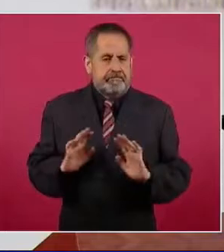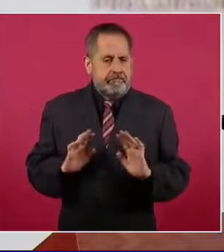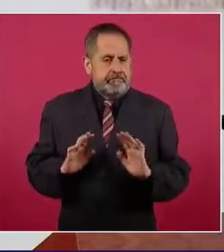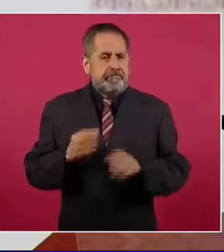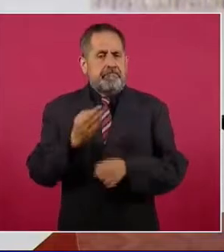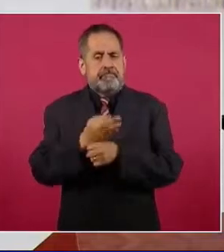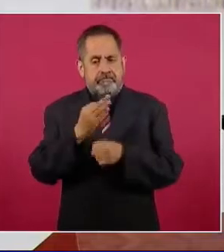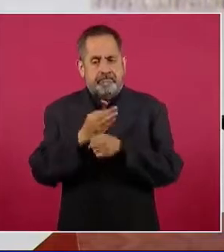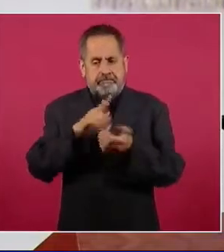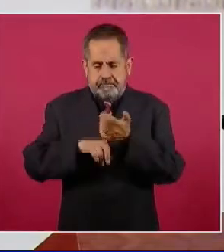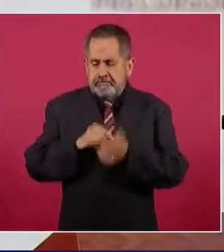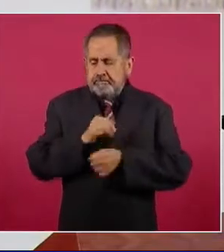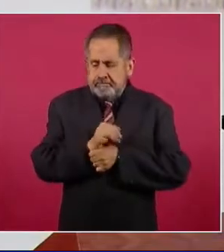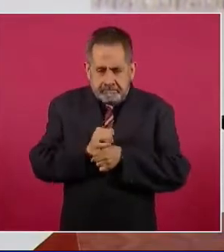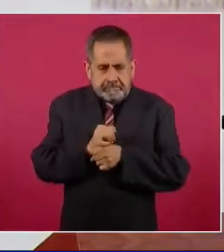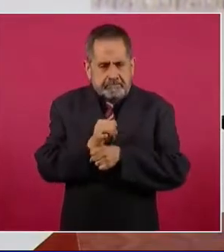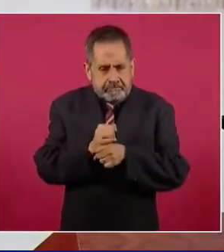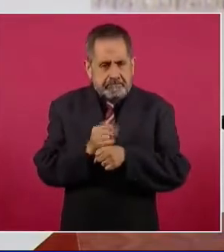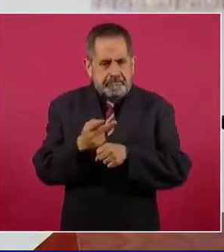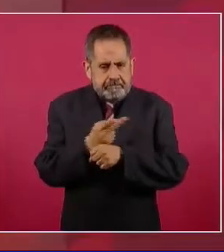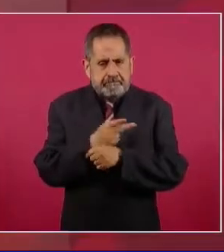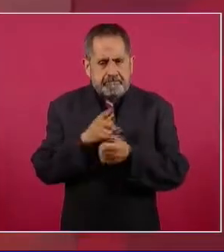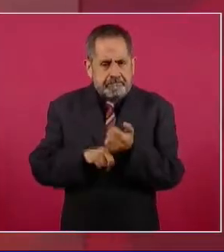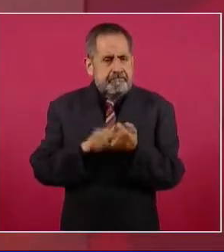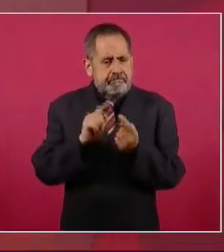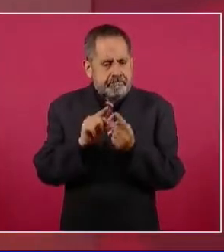haciendo toda una investigación